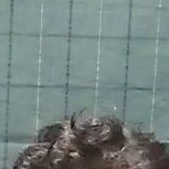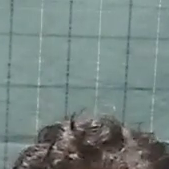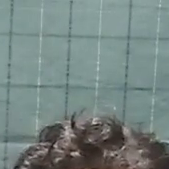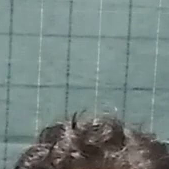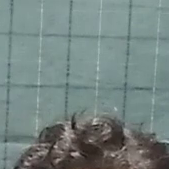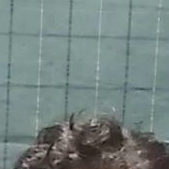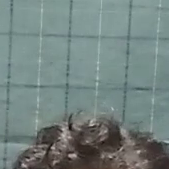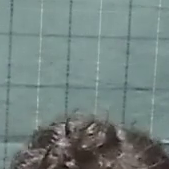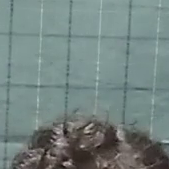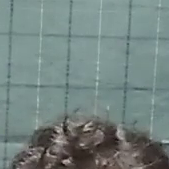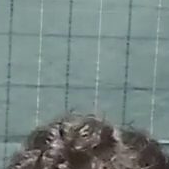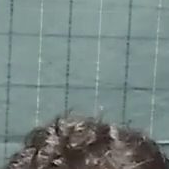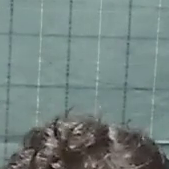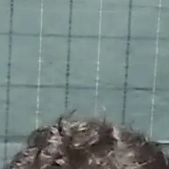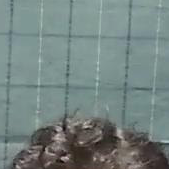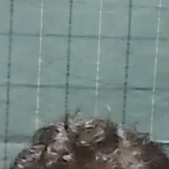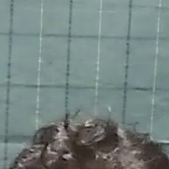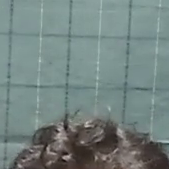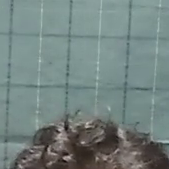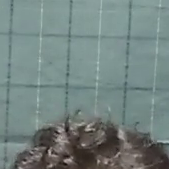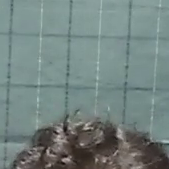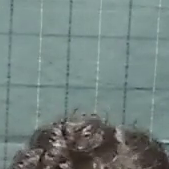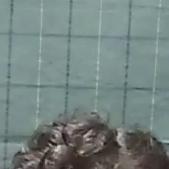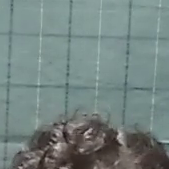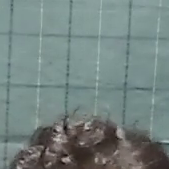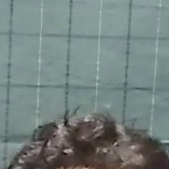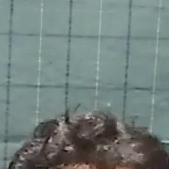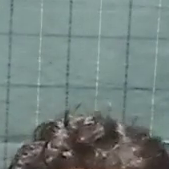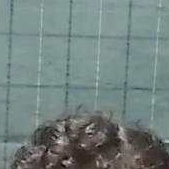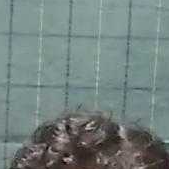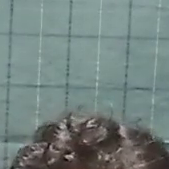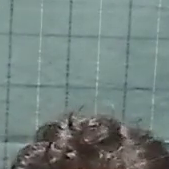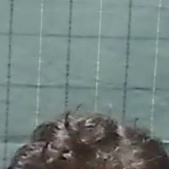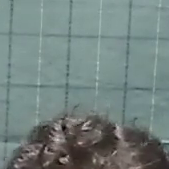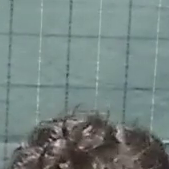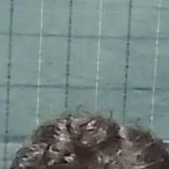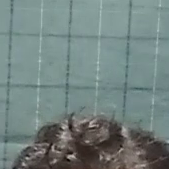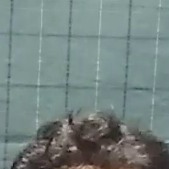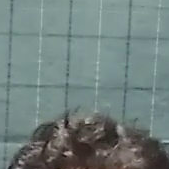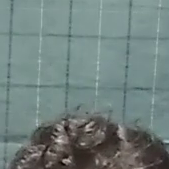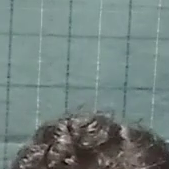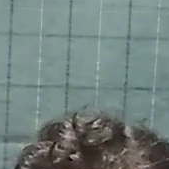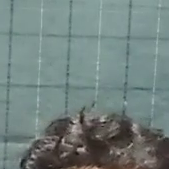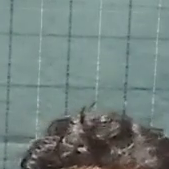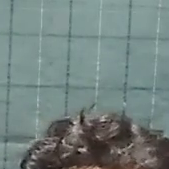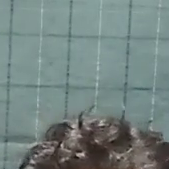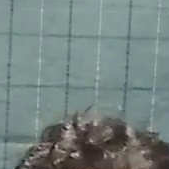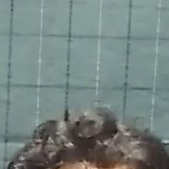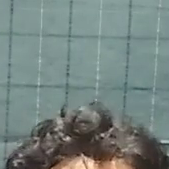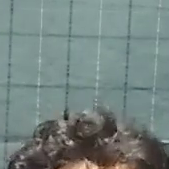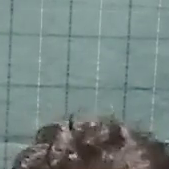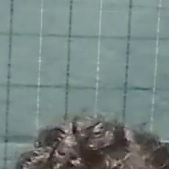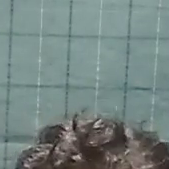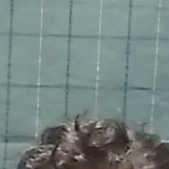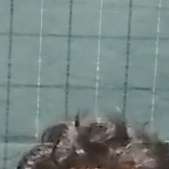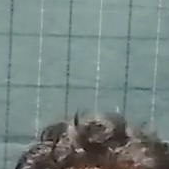Uh-huh. También ayúdenos también a las personas. Queremos agradecerles a las que nos brindaron un super chat, una super cartomanía. Gracias por su